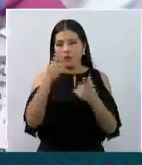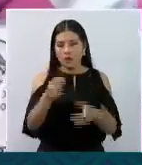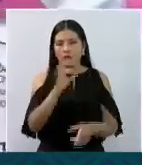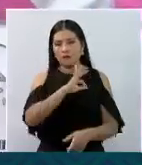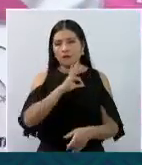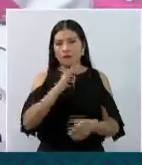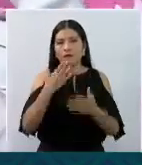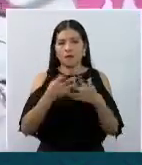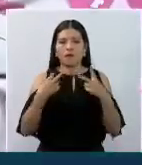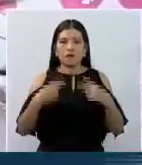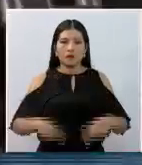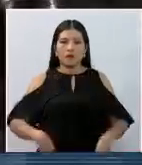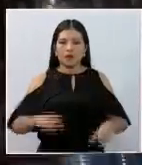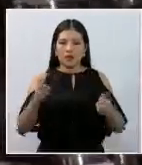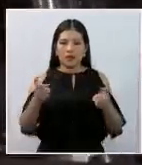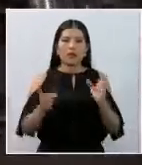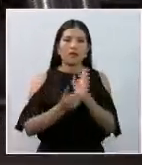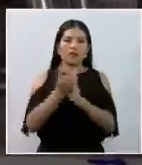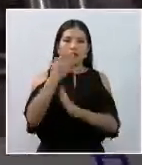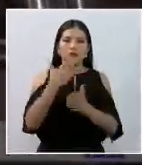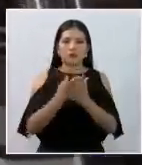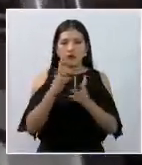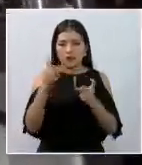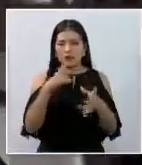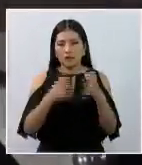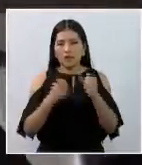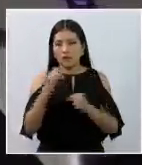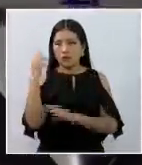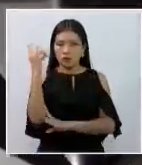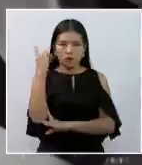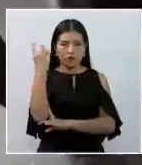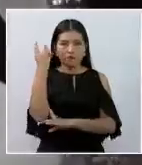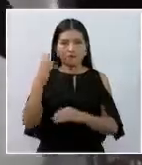y fomentar el desarrollo del complejo productivo lácteo del país.